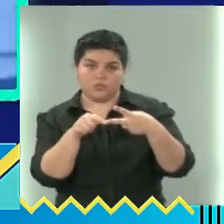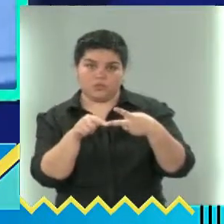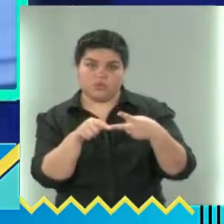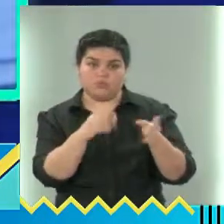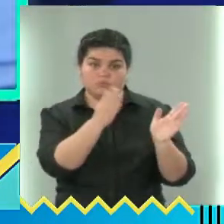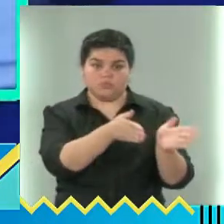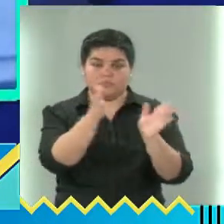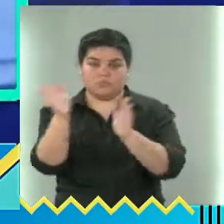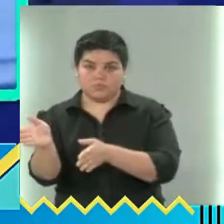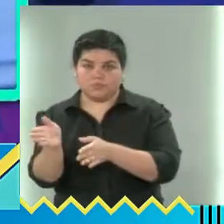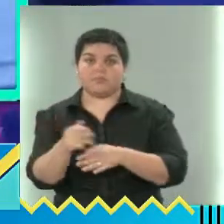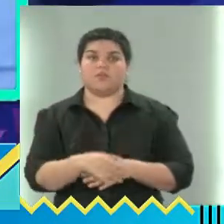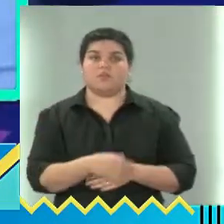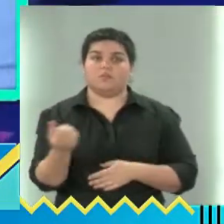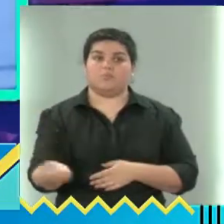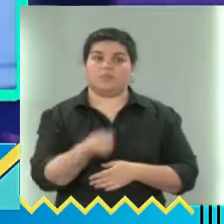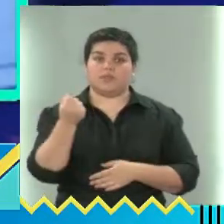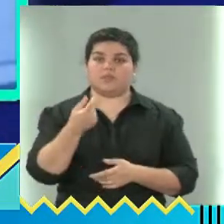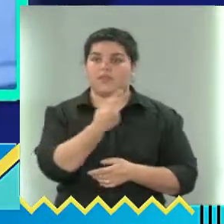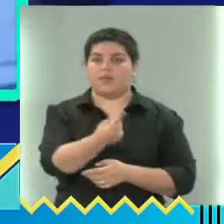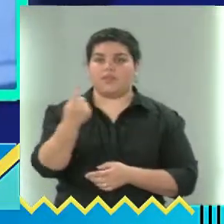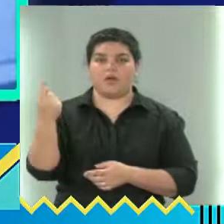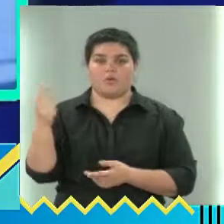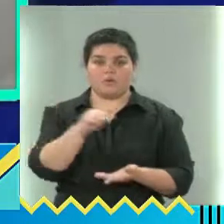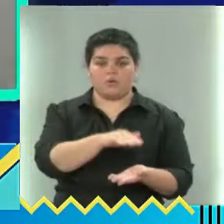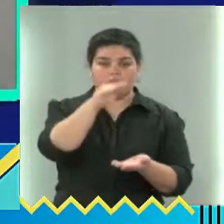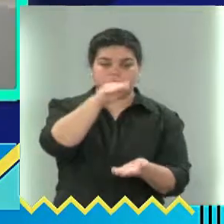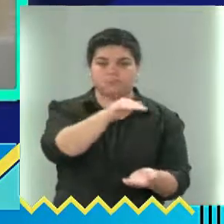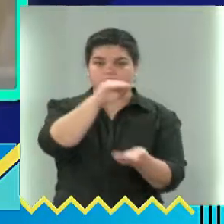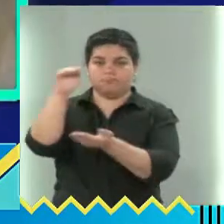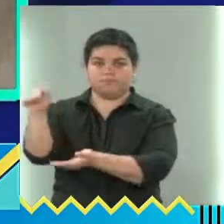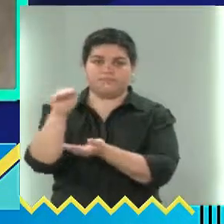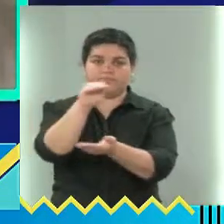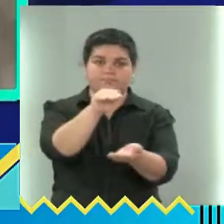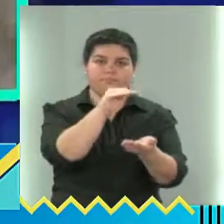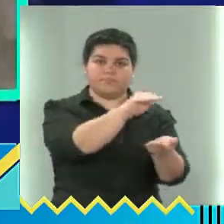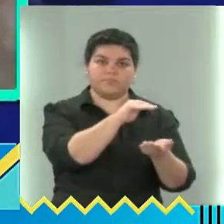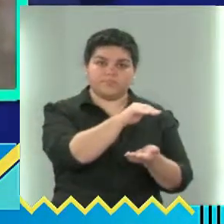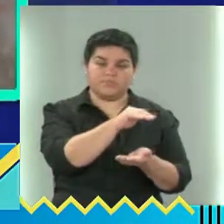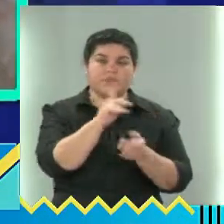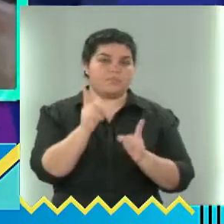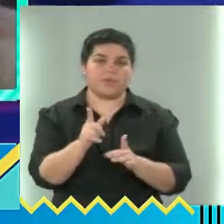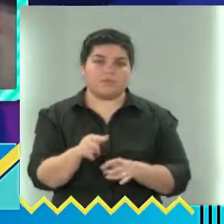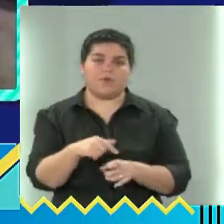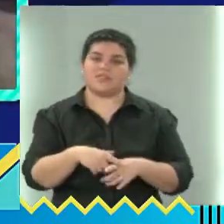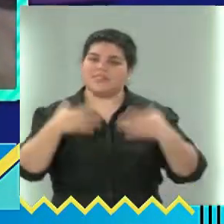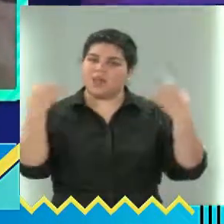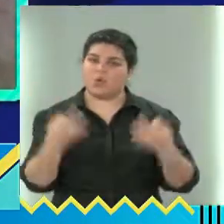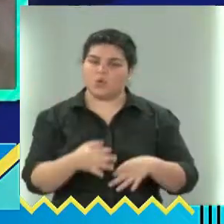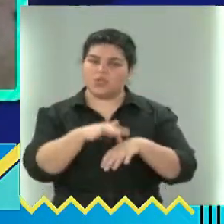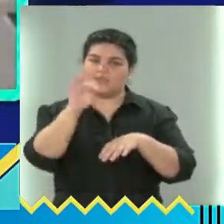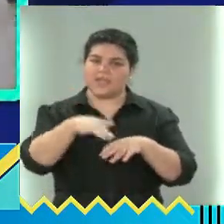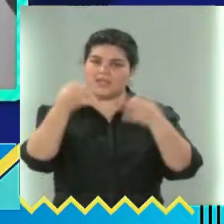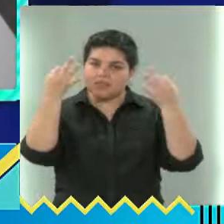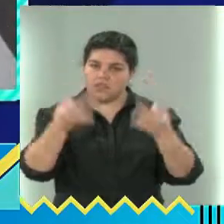que cada paciente reciba la unidad que le corresponde, en tener sangre cada vez más segura y lograr